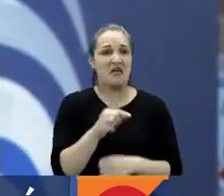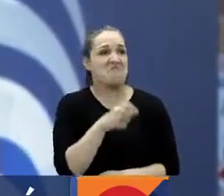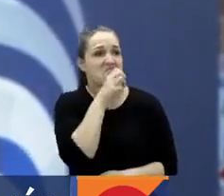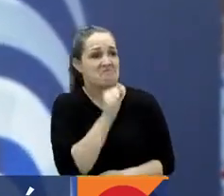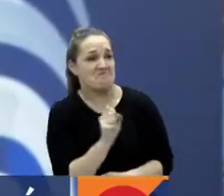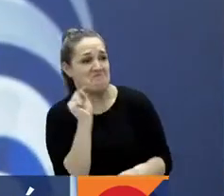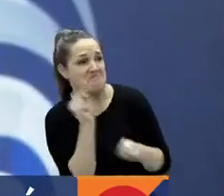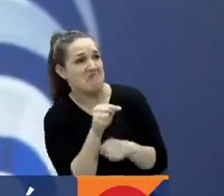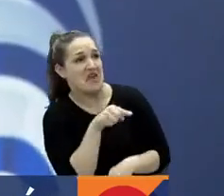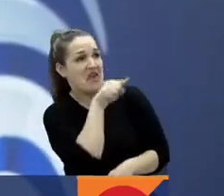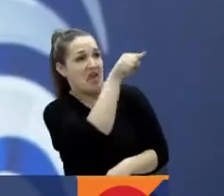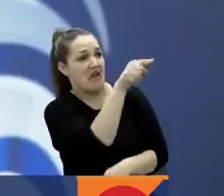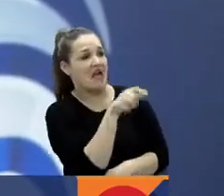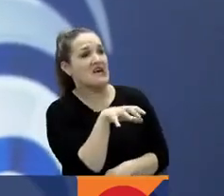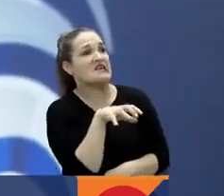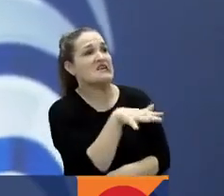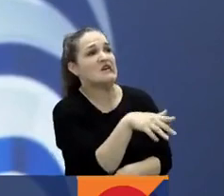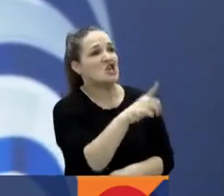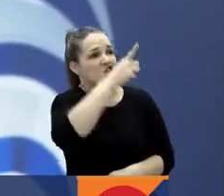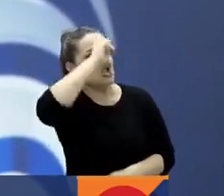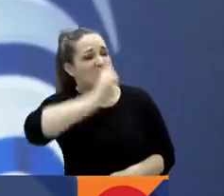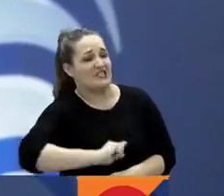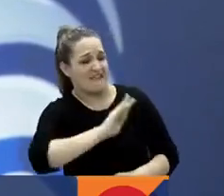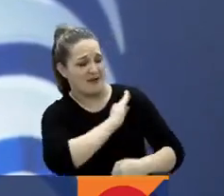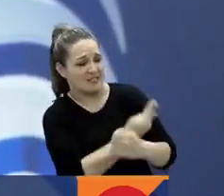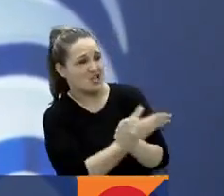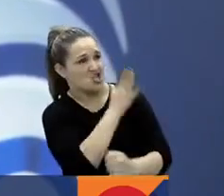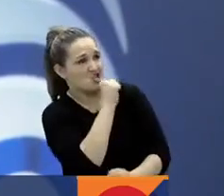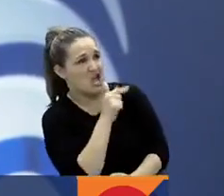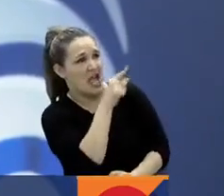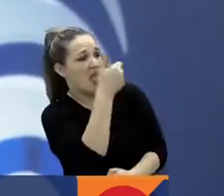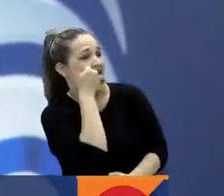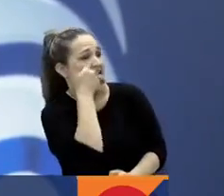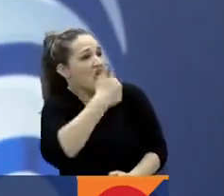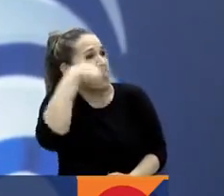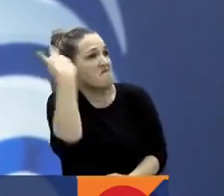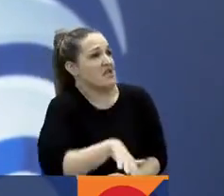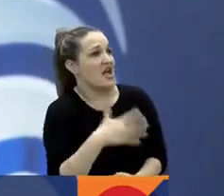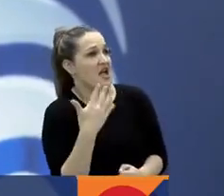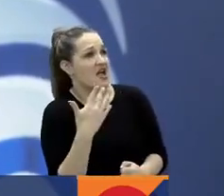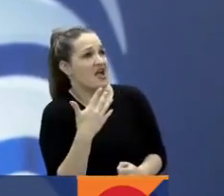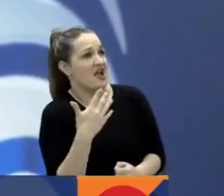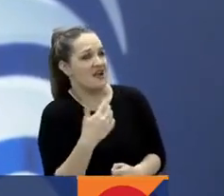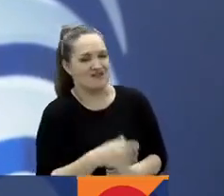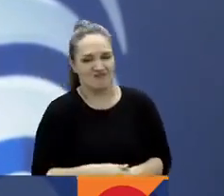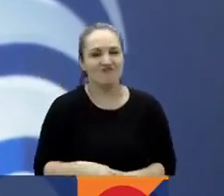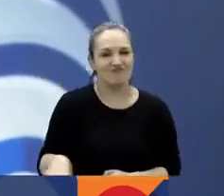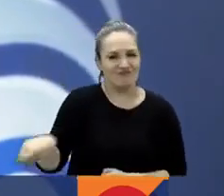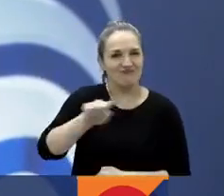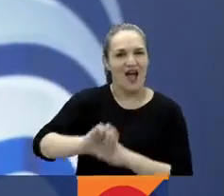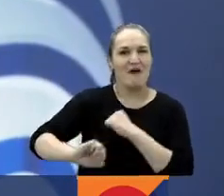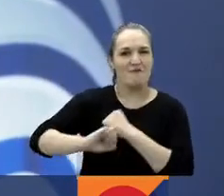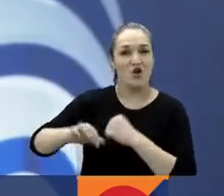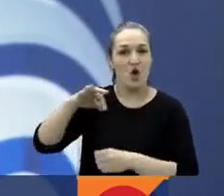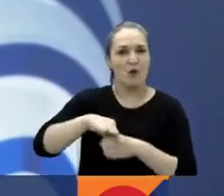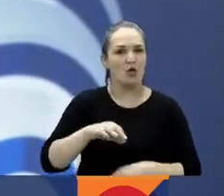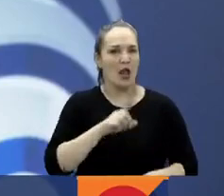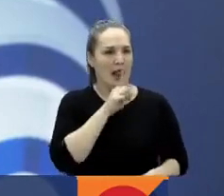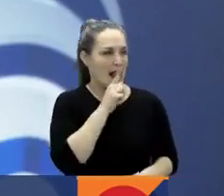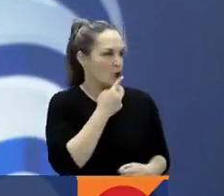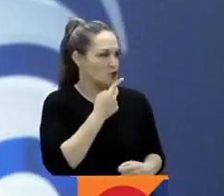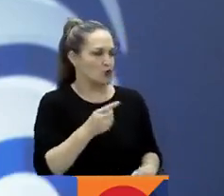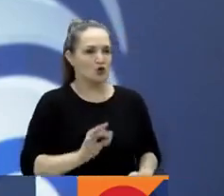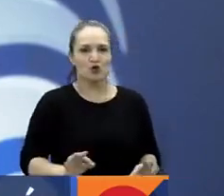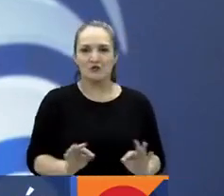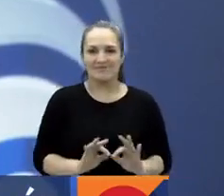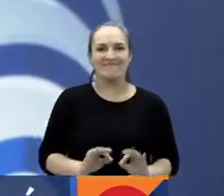cracreco, que no voy a ser capaz, que me puede enfermar. Entonces van a votar por mí, pero no lo expresan